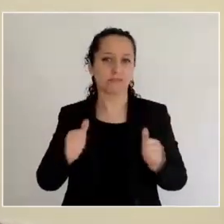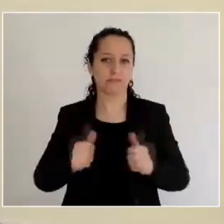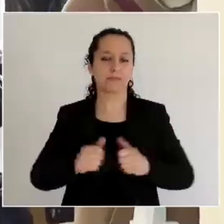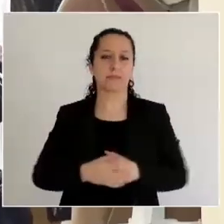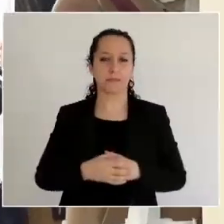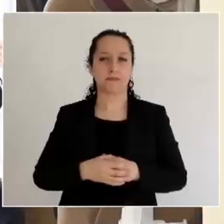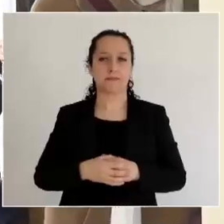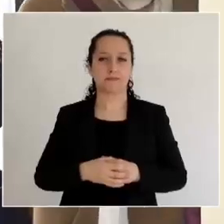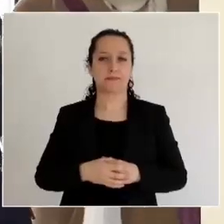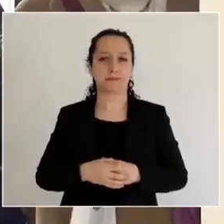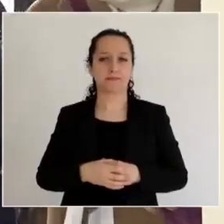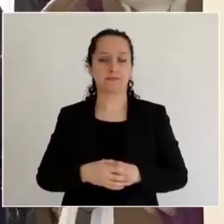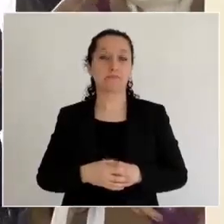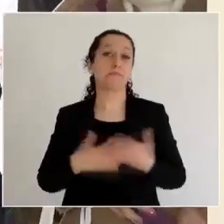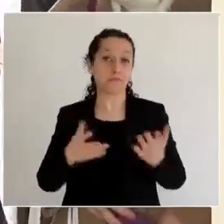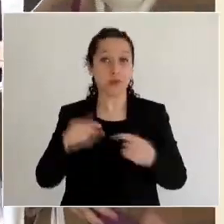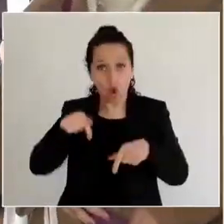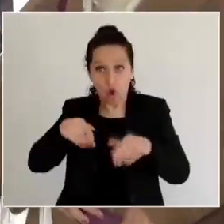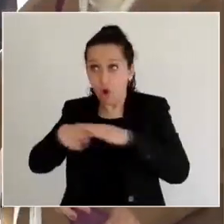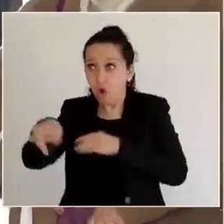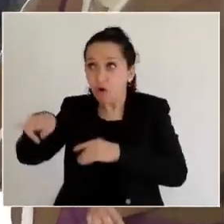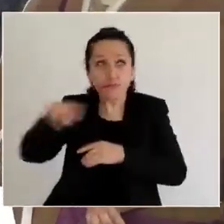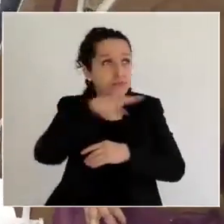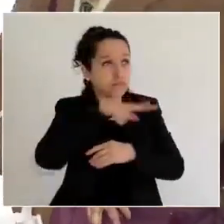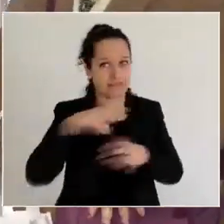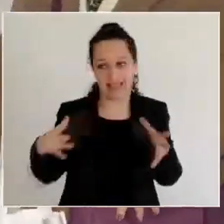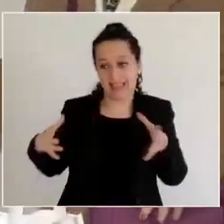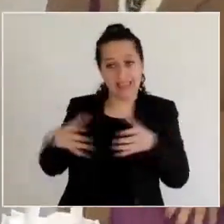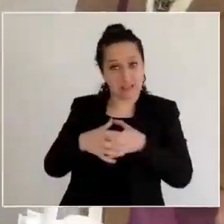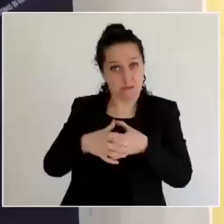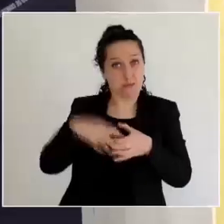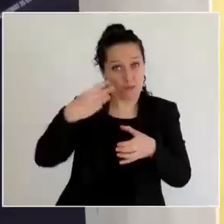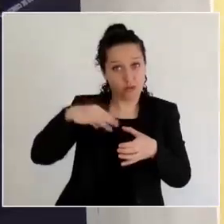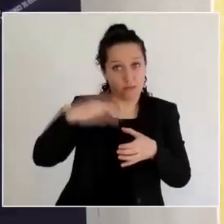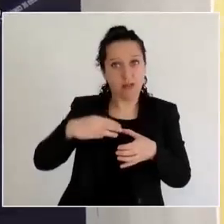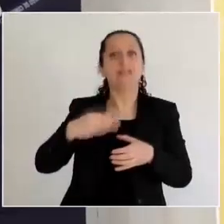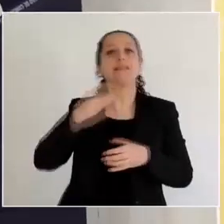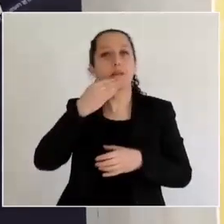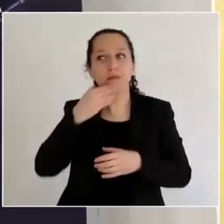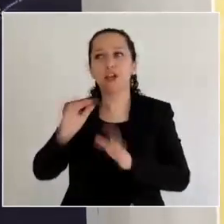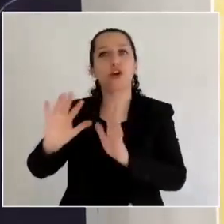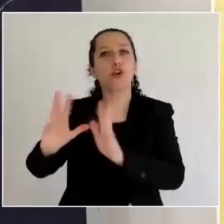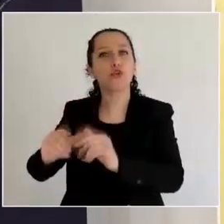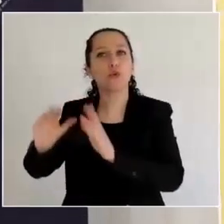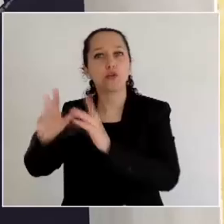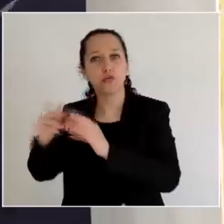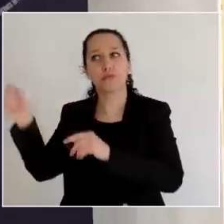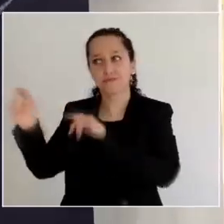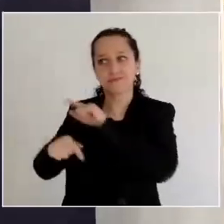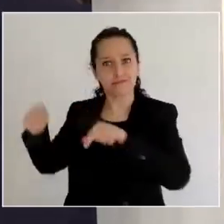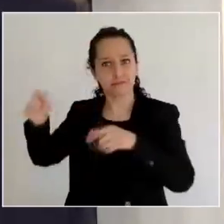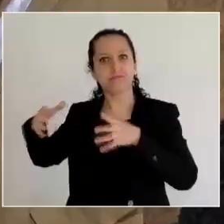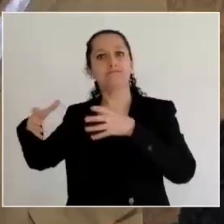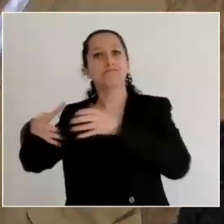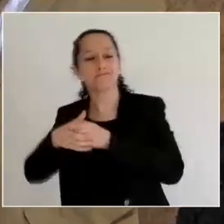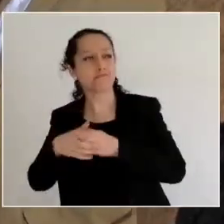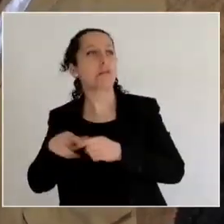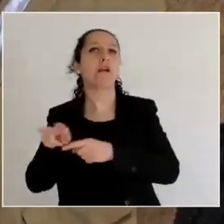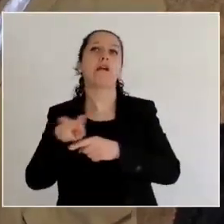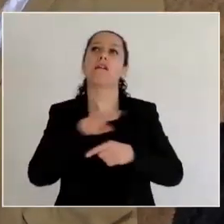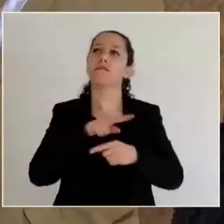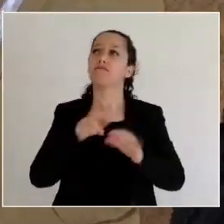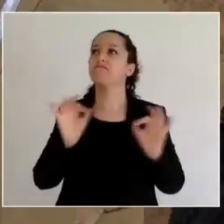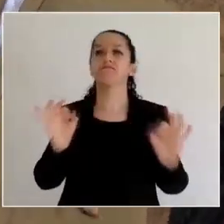la Casa de la Discapacidad. Pero el recorrido que hicimos hoy día con el equipo municipal, pero también con las organizaciones sociales de la Casa de la